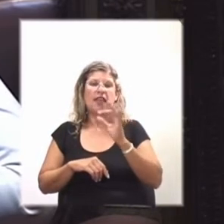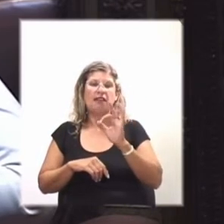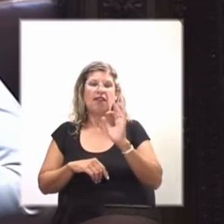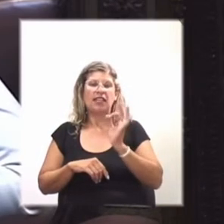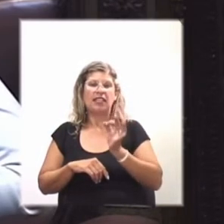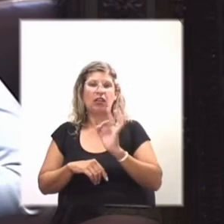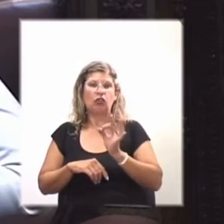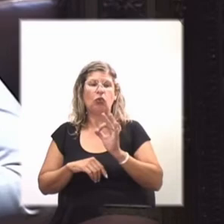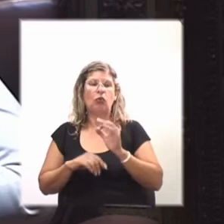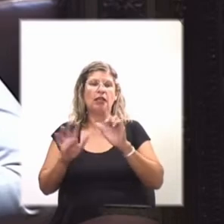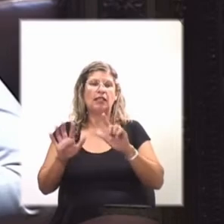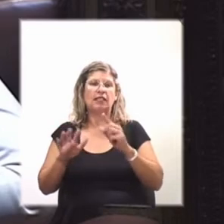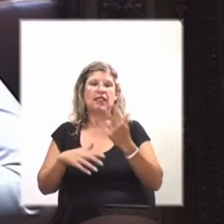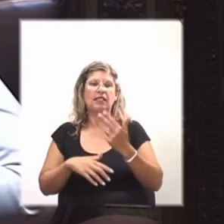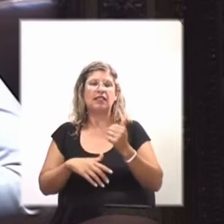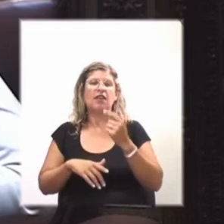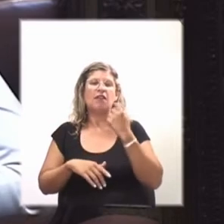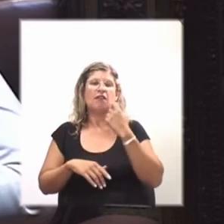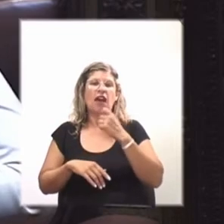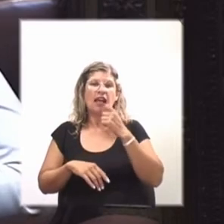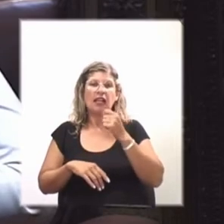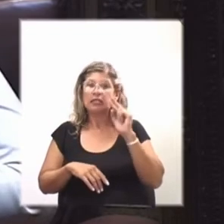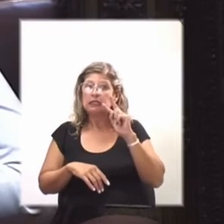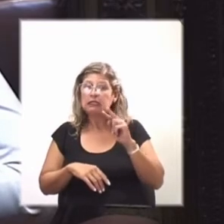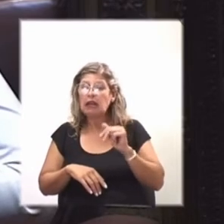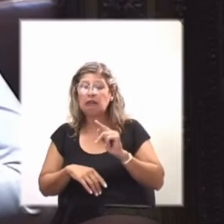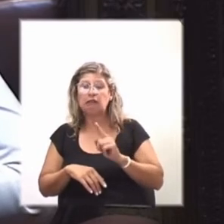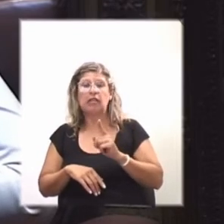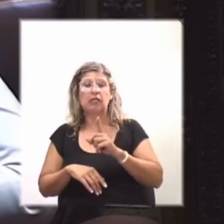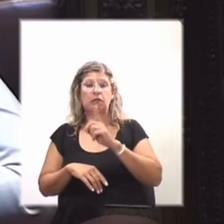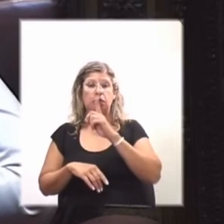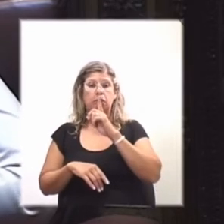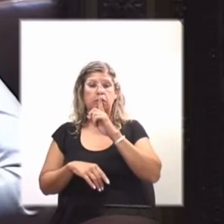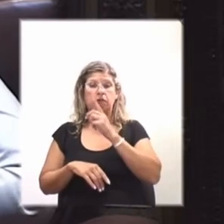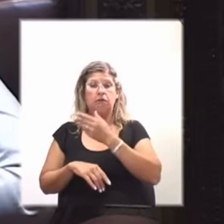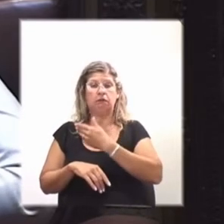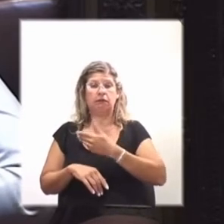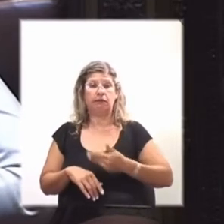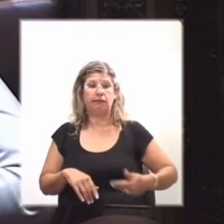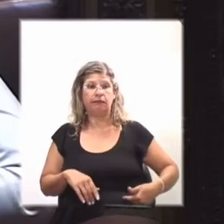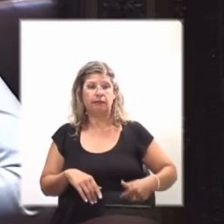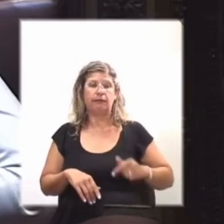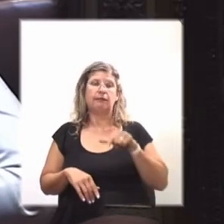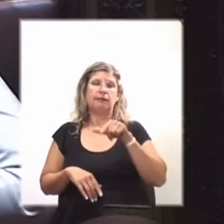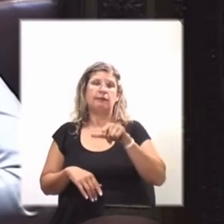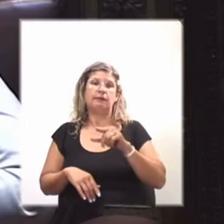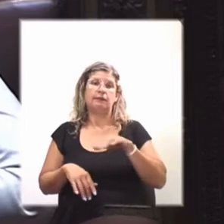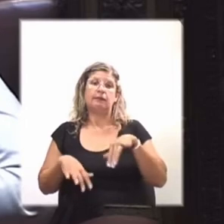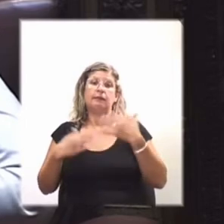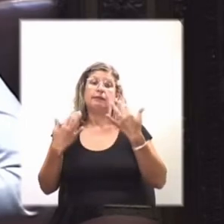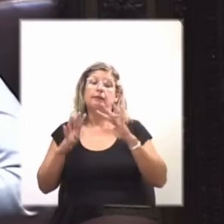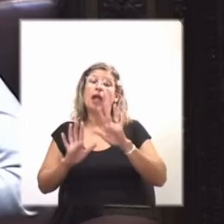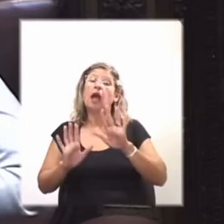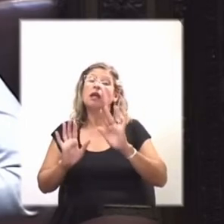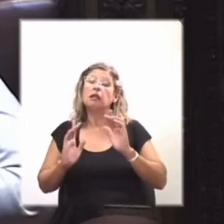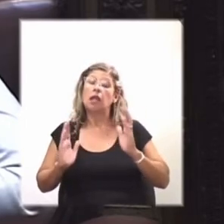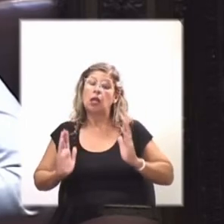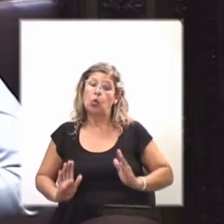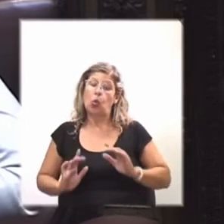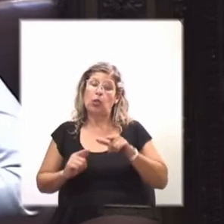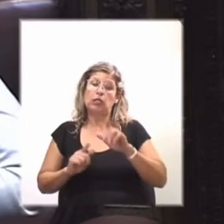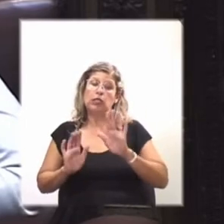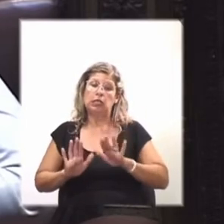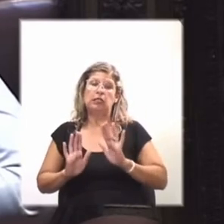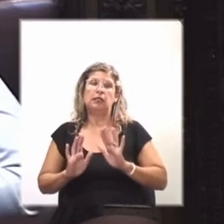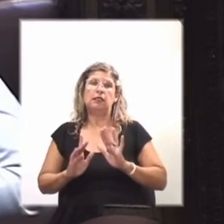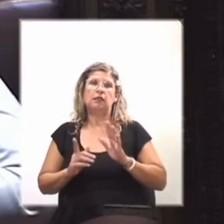culminaba diciendo: queda por considerar el silencio del presidente. Sus razones tendrá para actuar así. Más